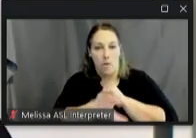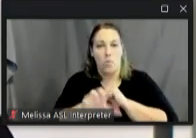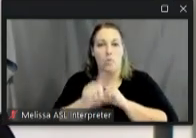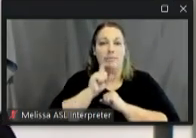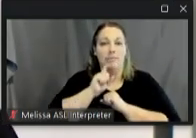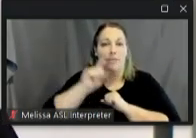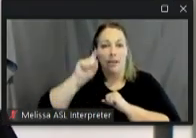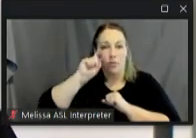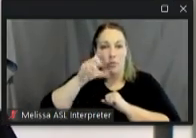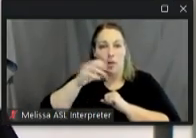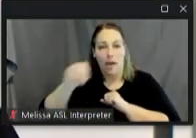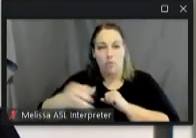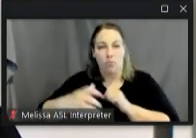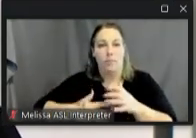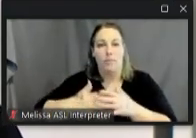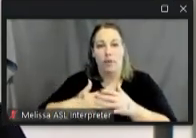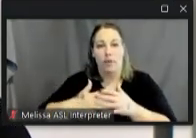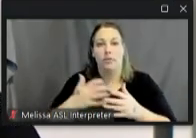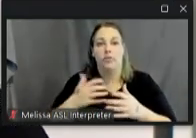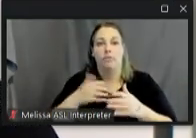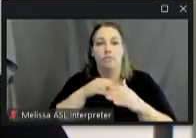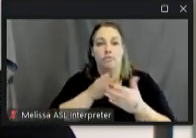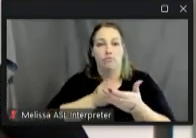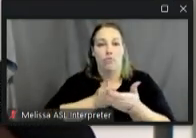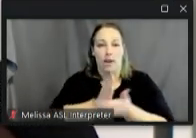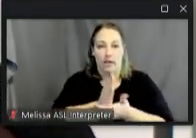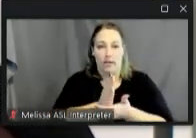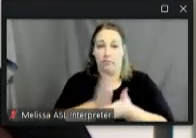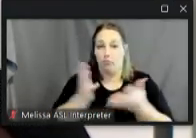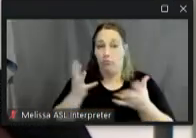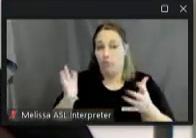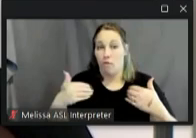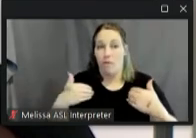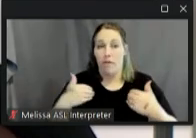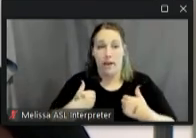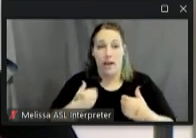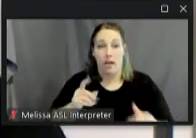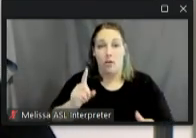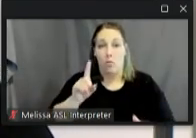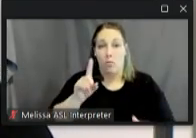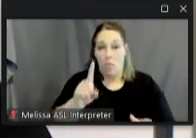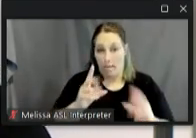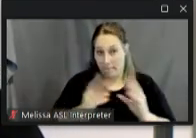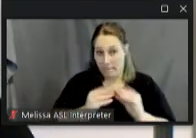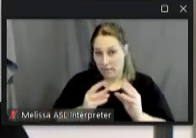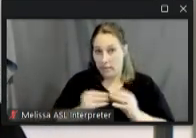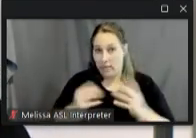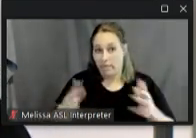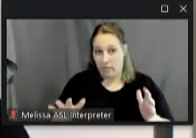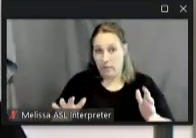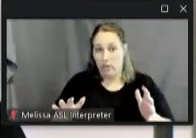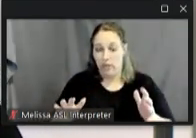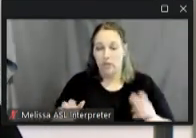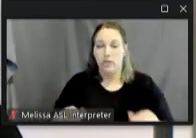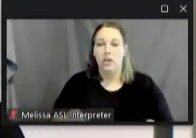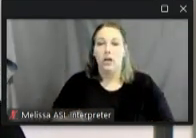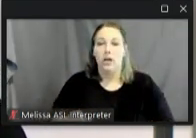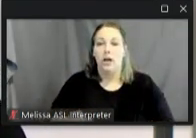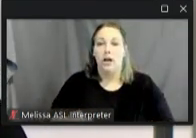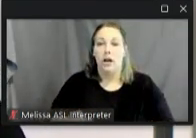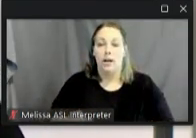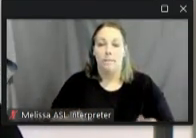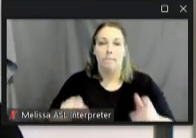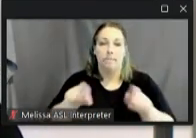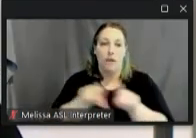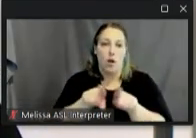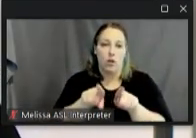marco del 28 de septiembre, el Día de los Derechos Sexuales y Reproductivos, en una gran feria de mujeres y discapacidad en el programa